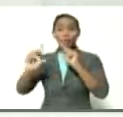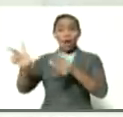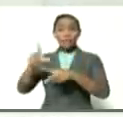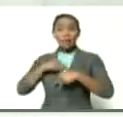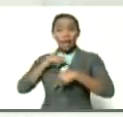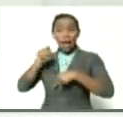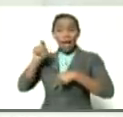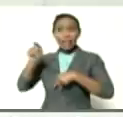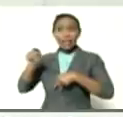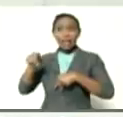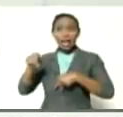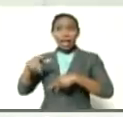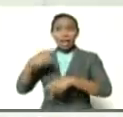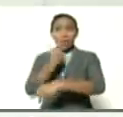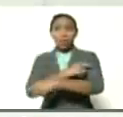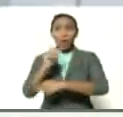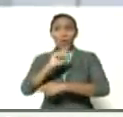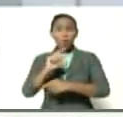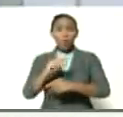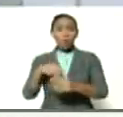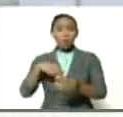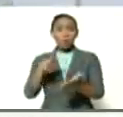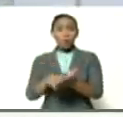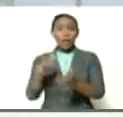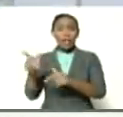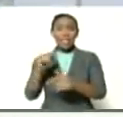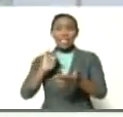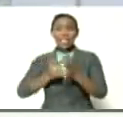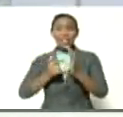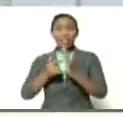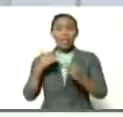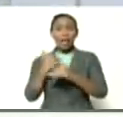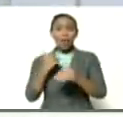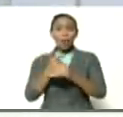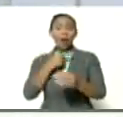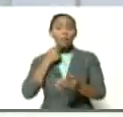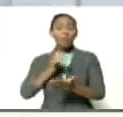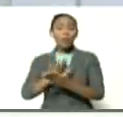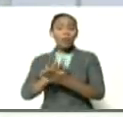esta vacuna, que no se aplique, porque significan riesgos para la población.